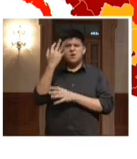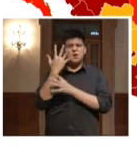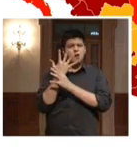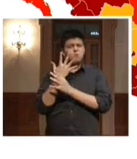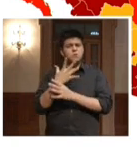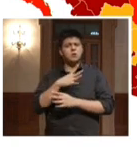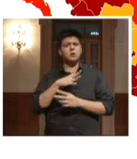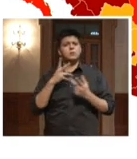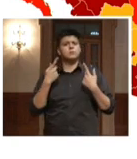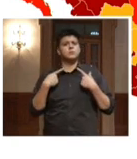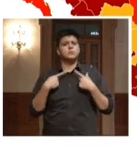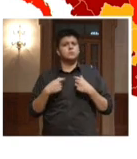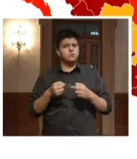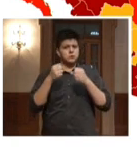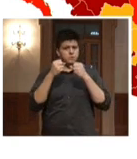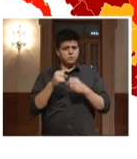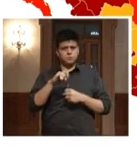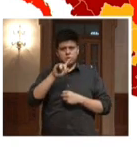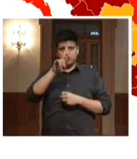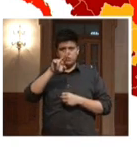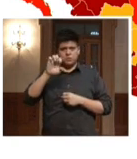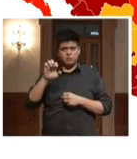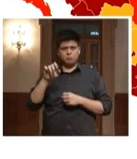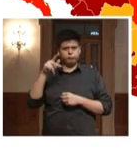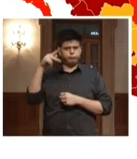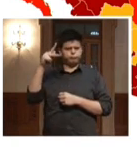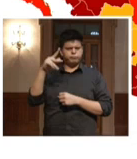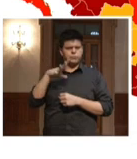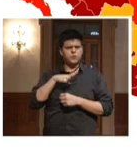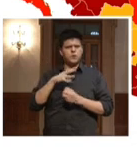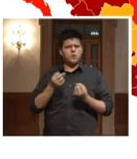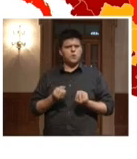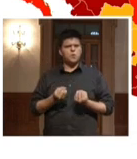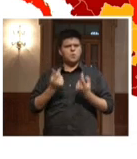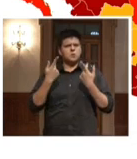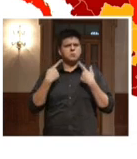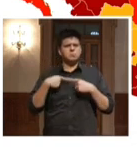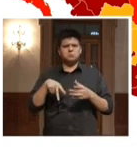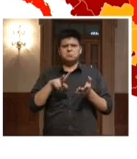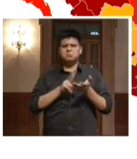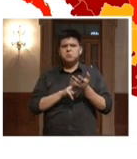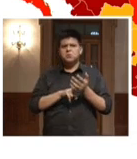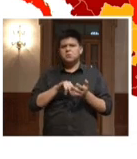los pacientes que tienen prueba a través del INDRE o los validados por